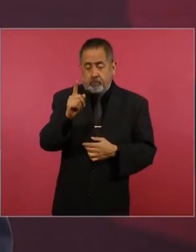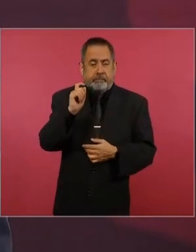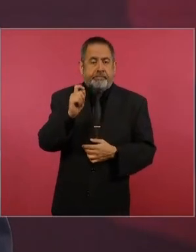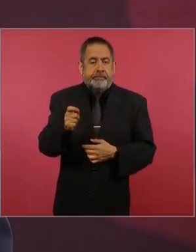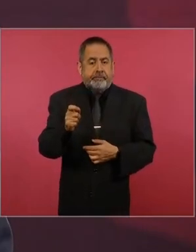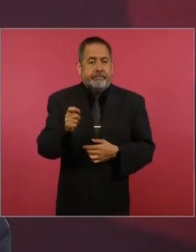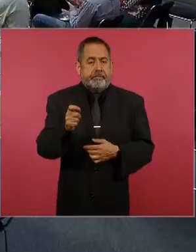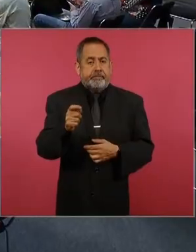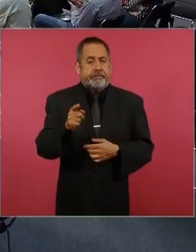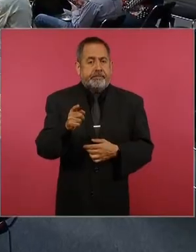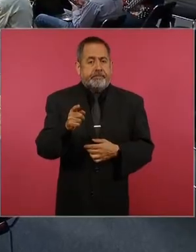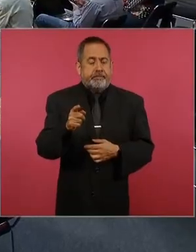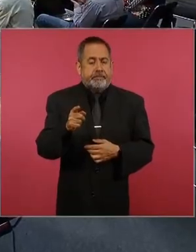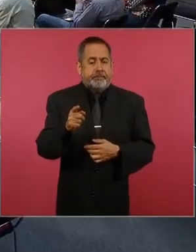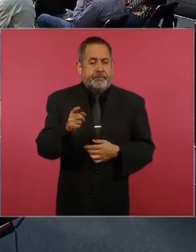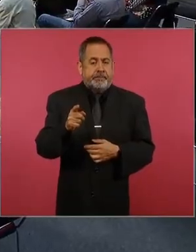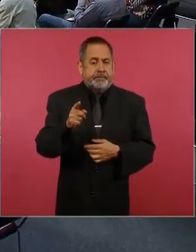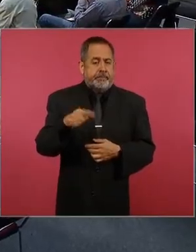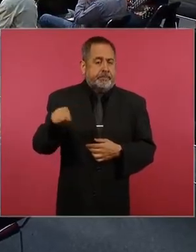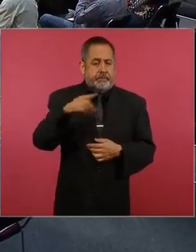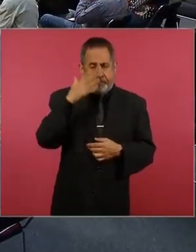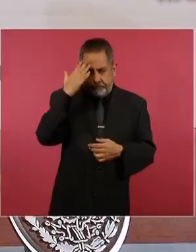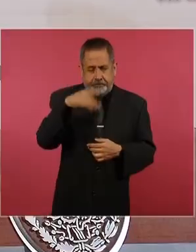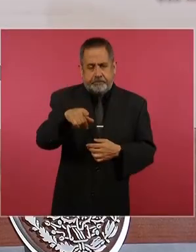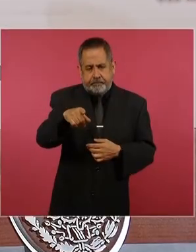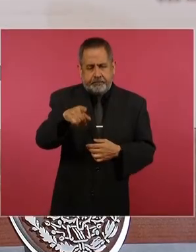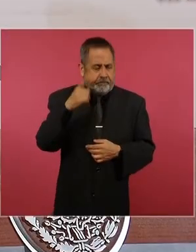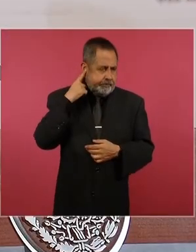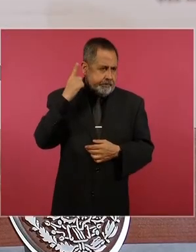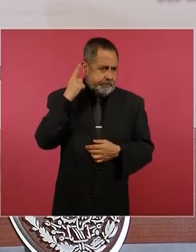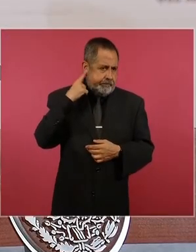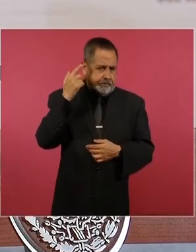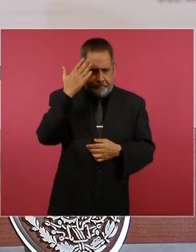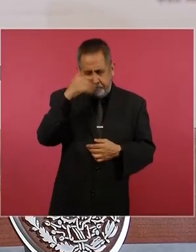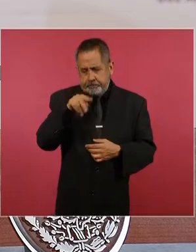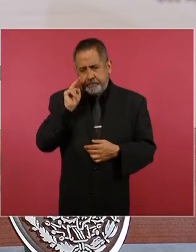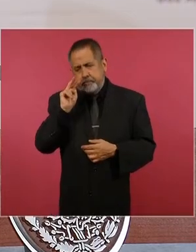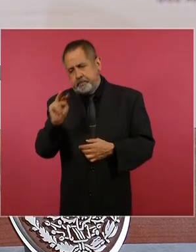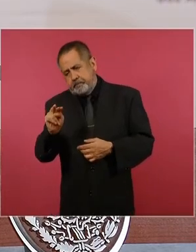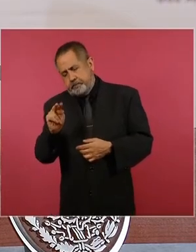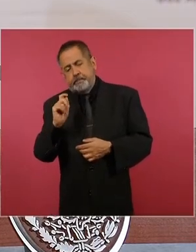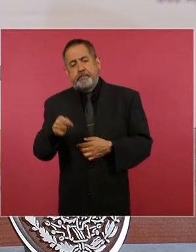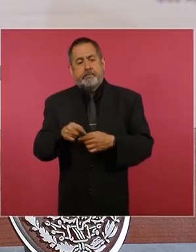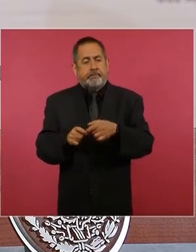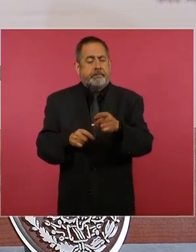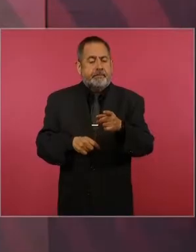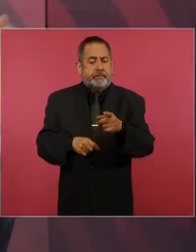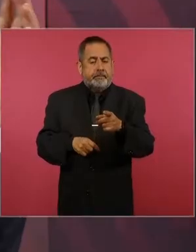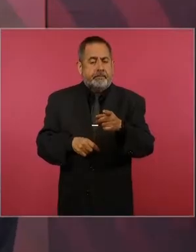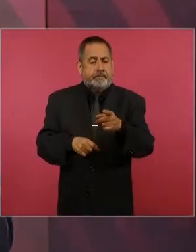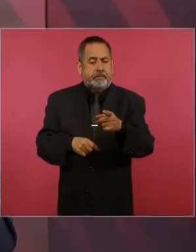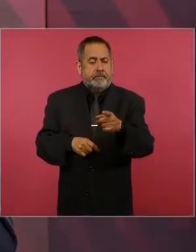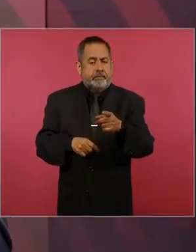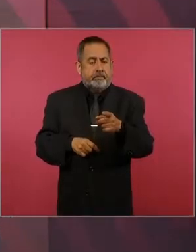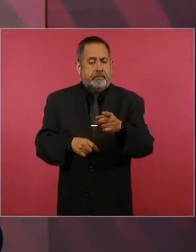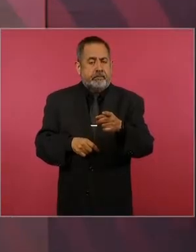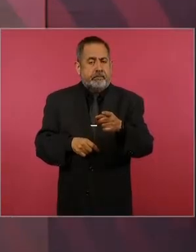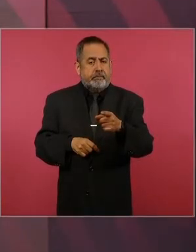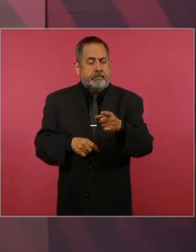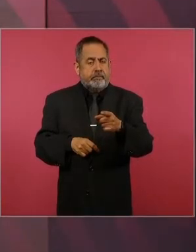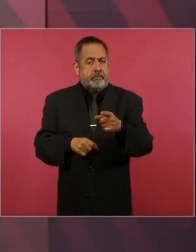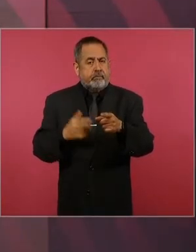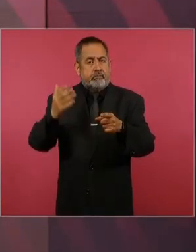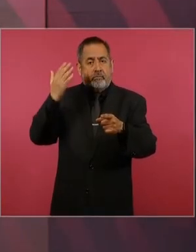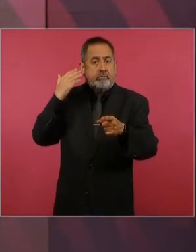seguramente ya ustedes observaron, nunca había